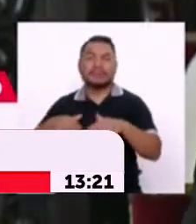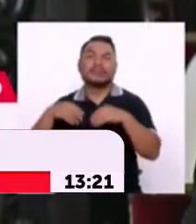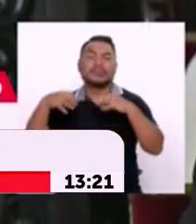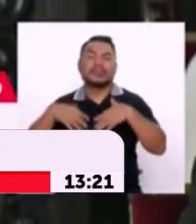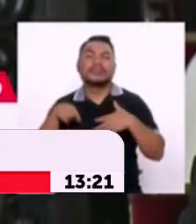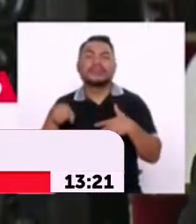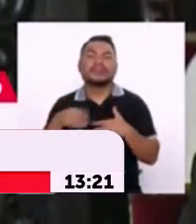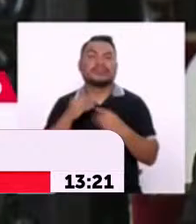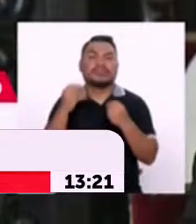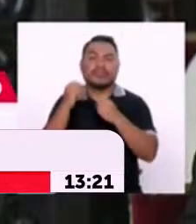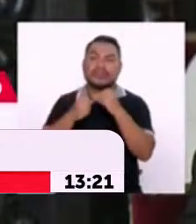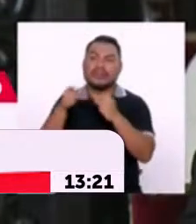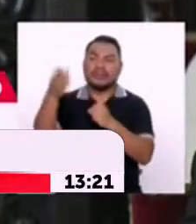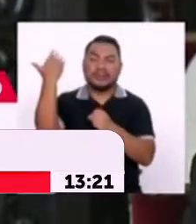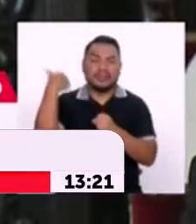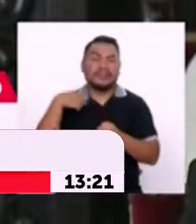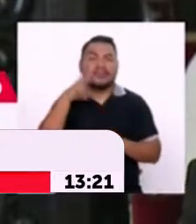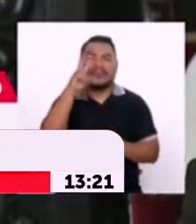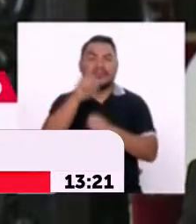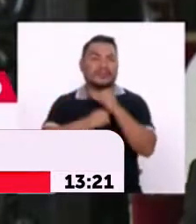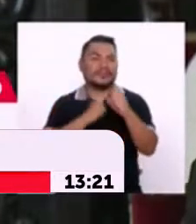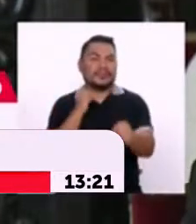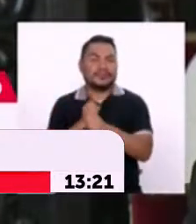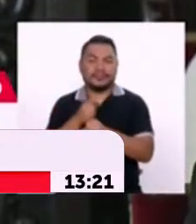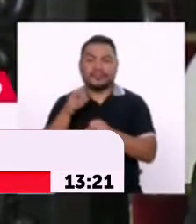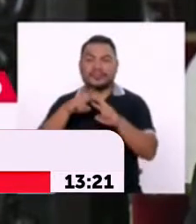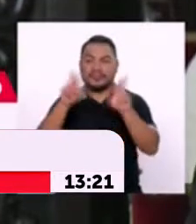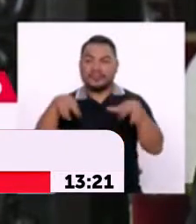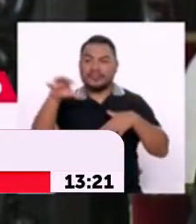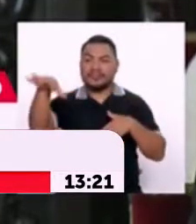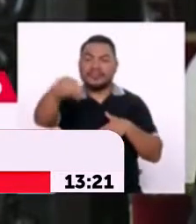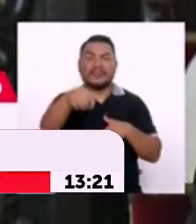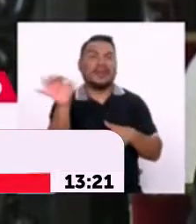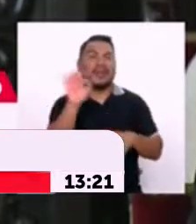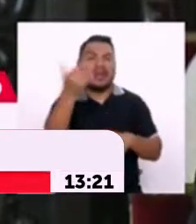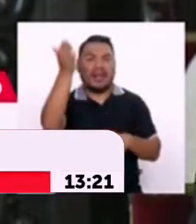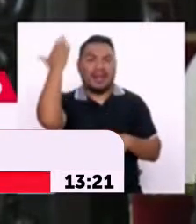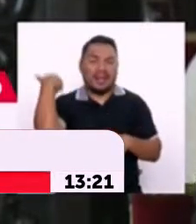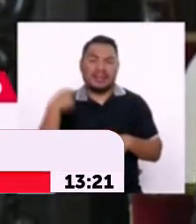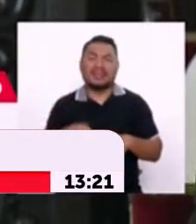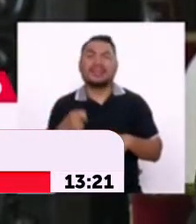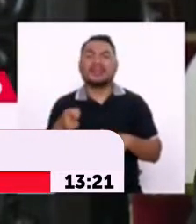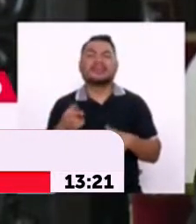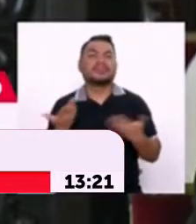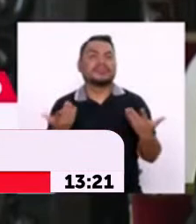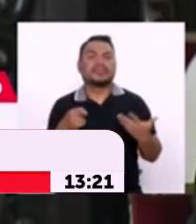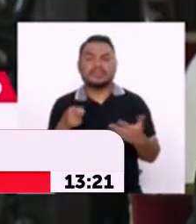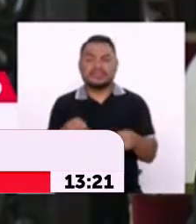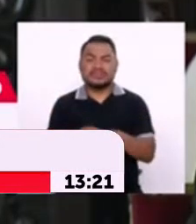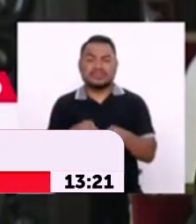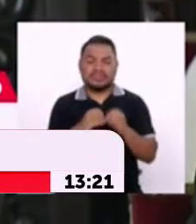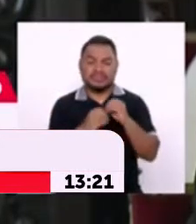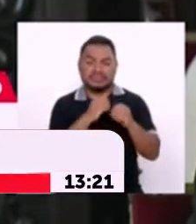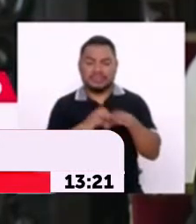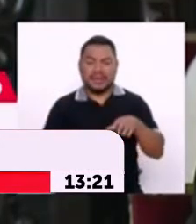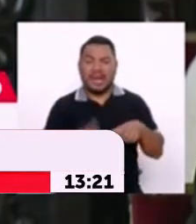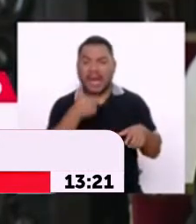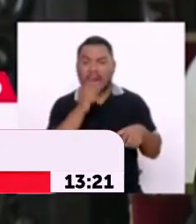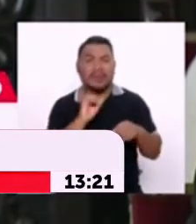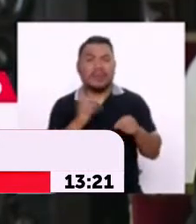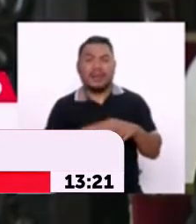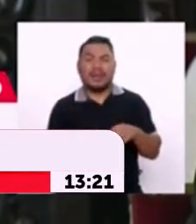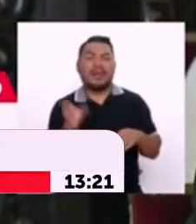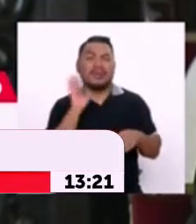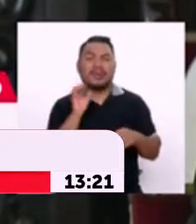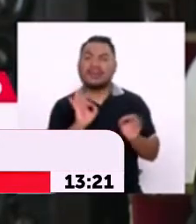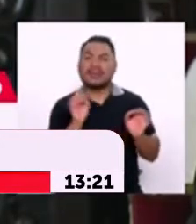años, más de 20 años, regiones que no han tenido saneamiento de propiamente de lo que viene a